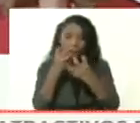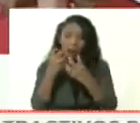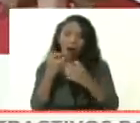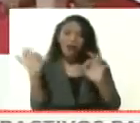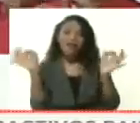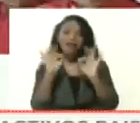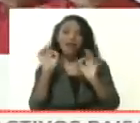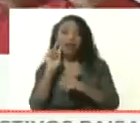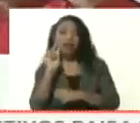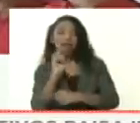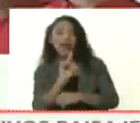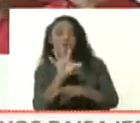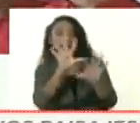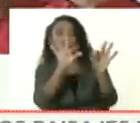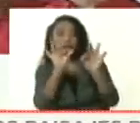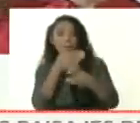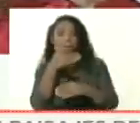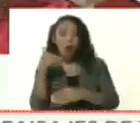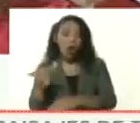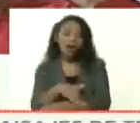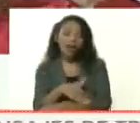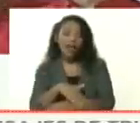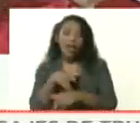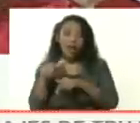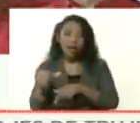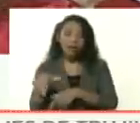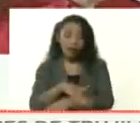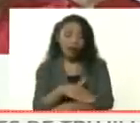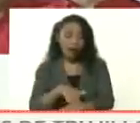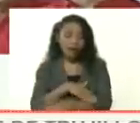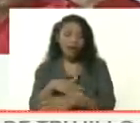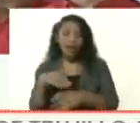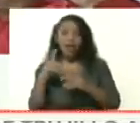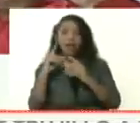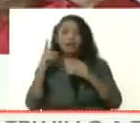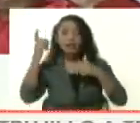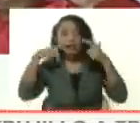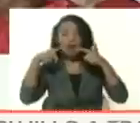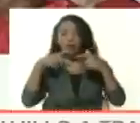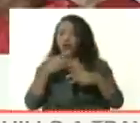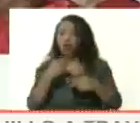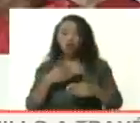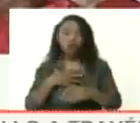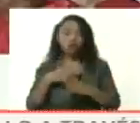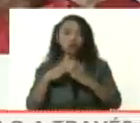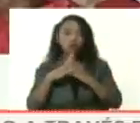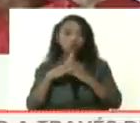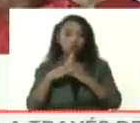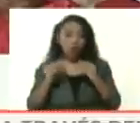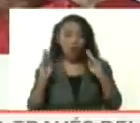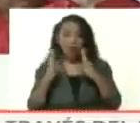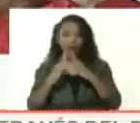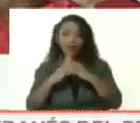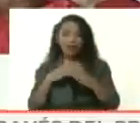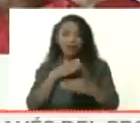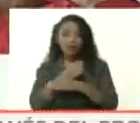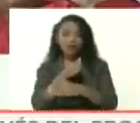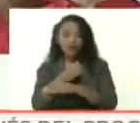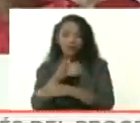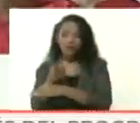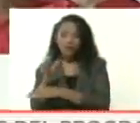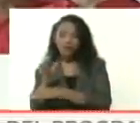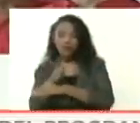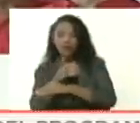que ver con escoger la mejor calle o que esté la calle de los chavistas, no, nosotros vamos a todas las casas. Hay una gran mayoría, una abierta